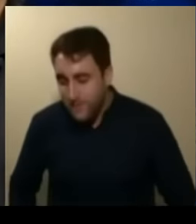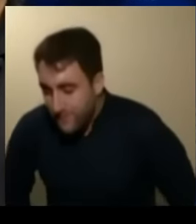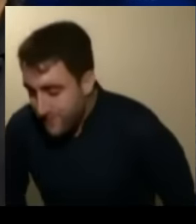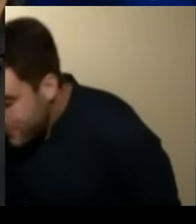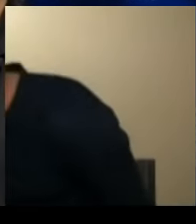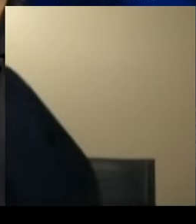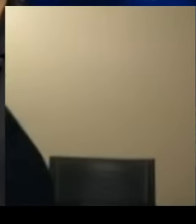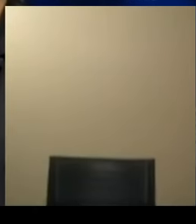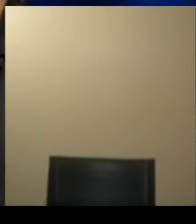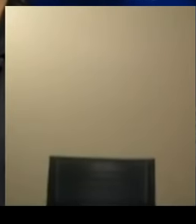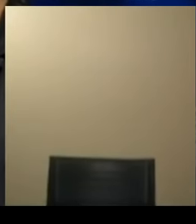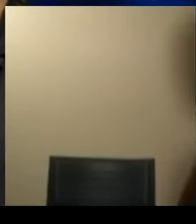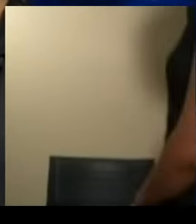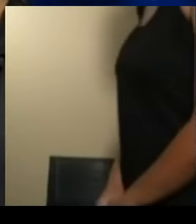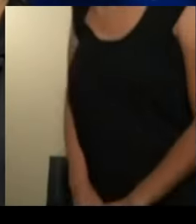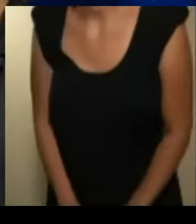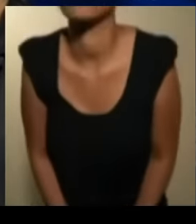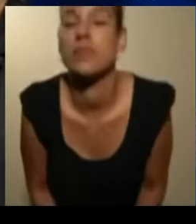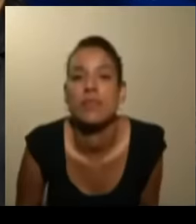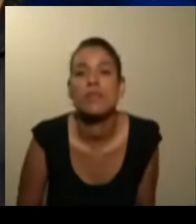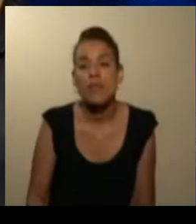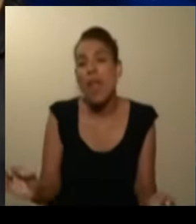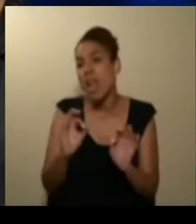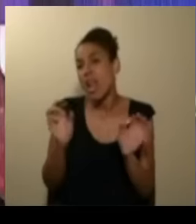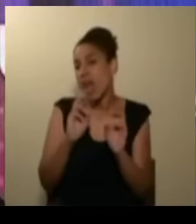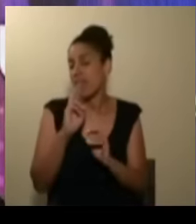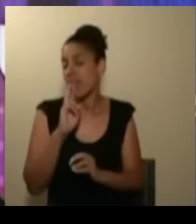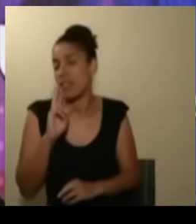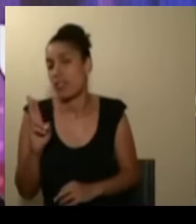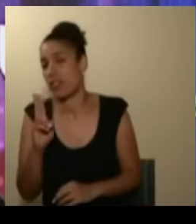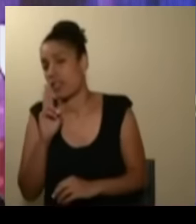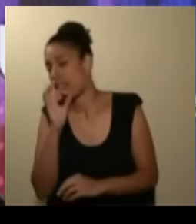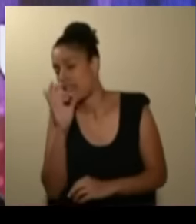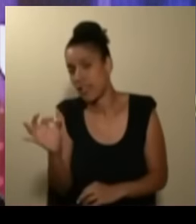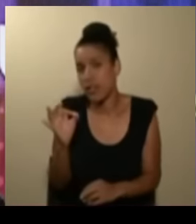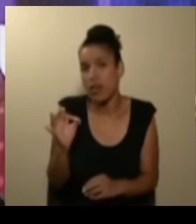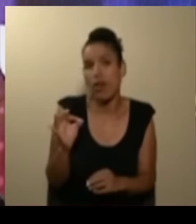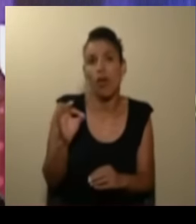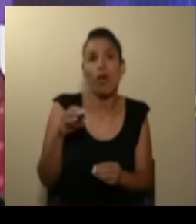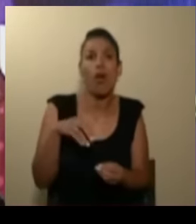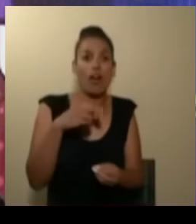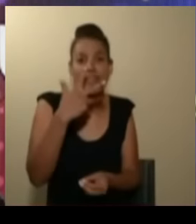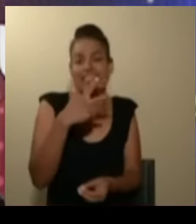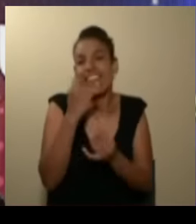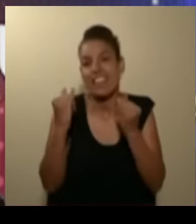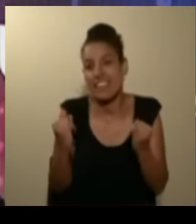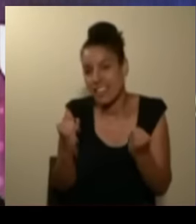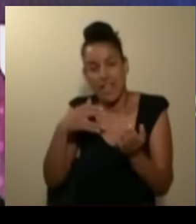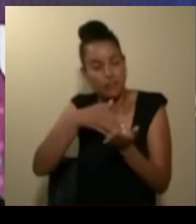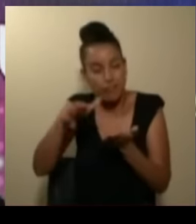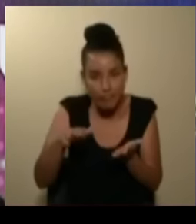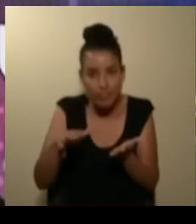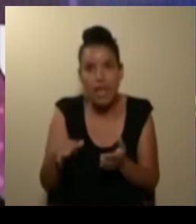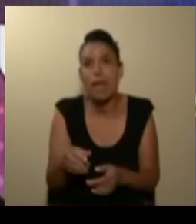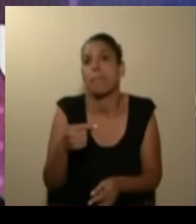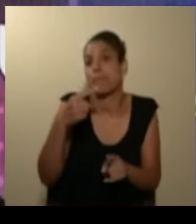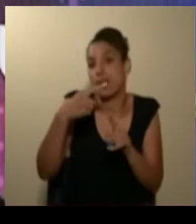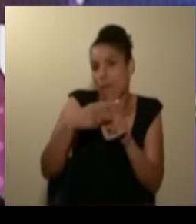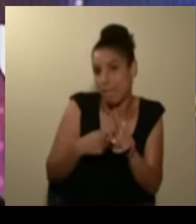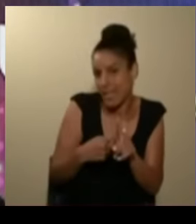senador Penades. Minuto para el senador Vargas. Dijo que la gente quedaba fuera en 3 días. Queda fuera en 1 mes o 1 mes y medio, si se